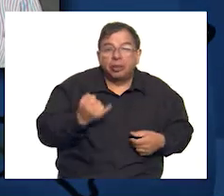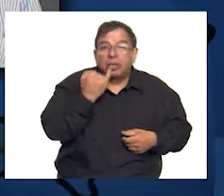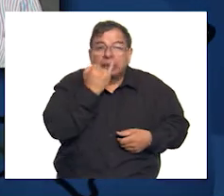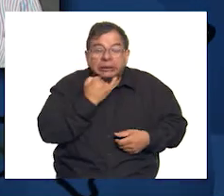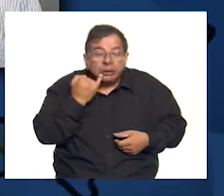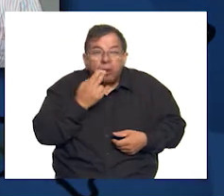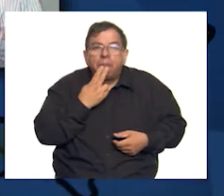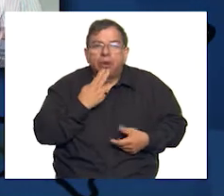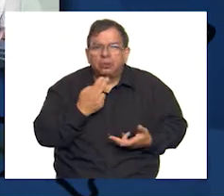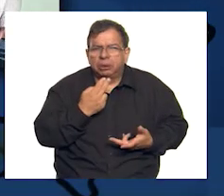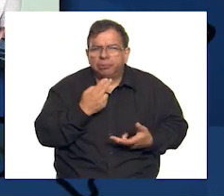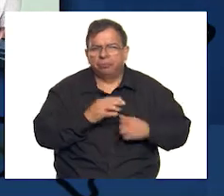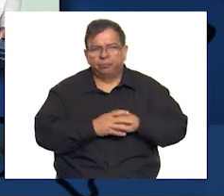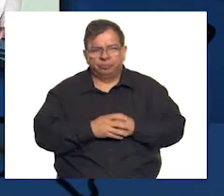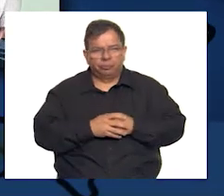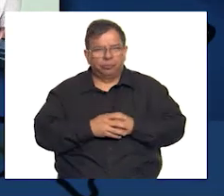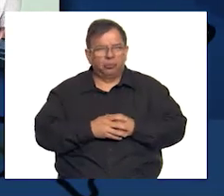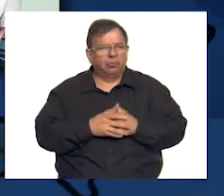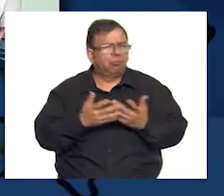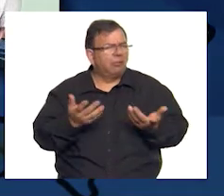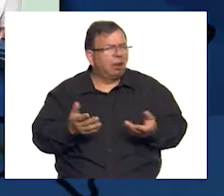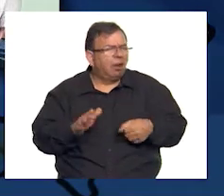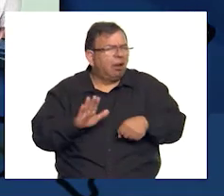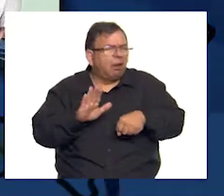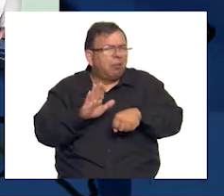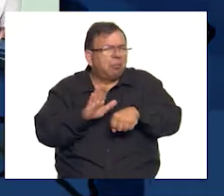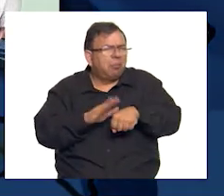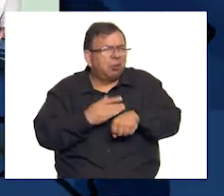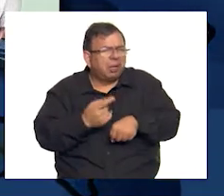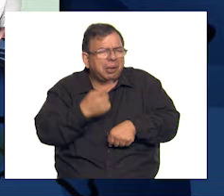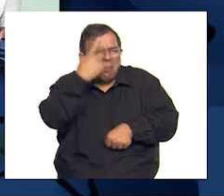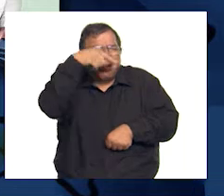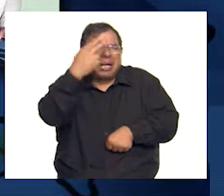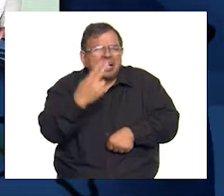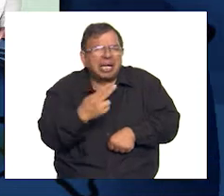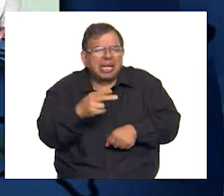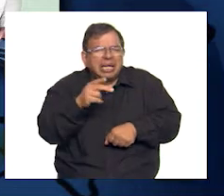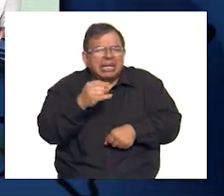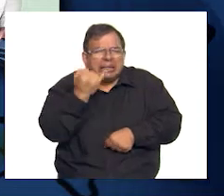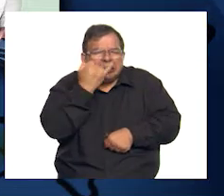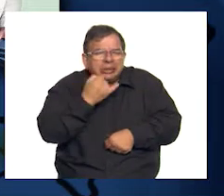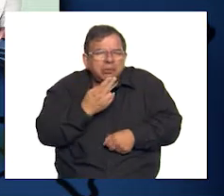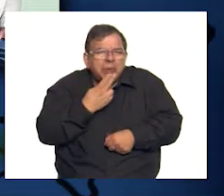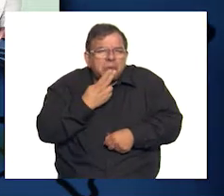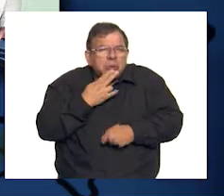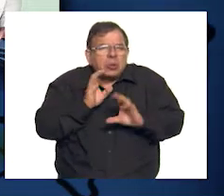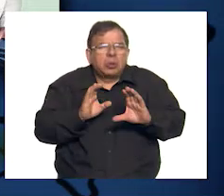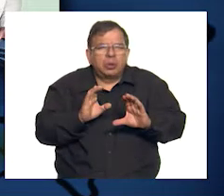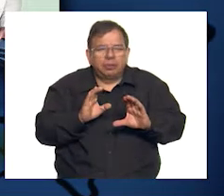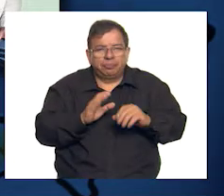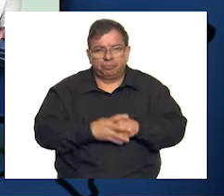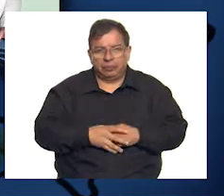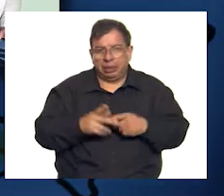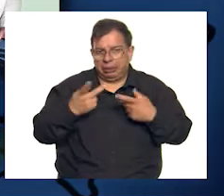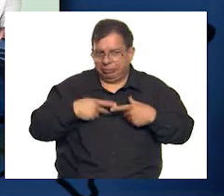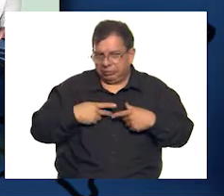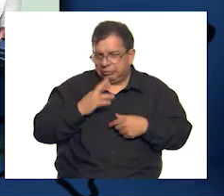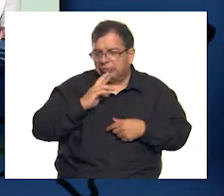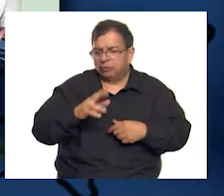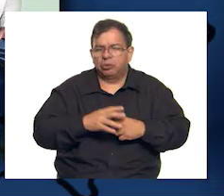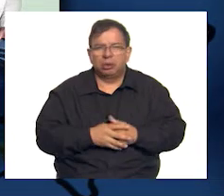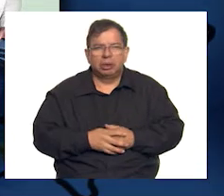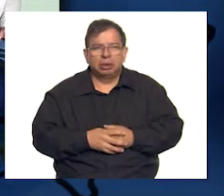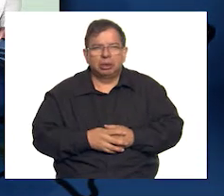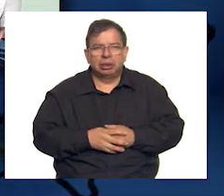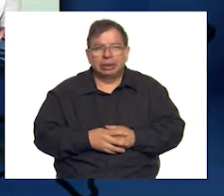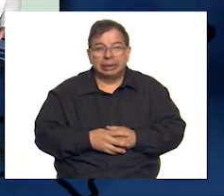la pregunta de por qué debemos preocuparnos por preservar las lenguas, el lingüista Christopher Mosley responde: